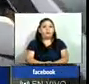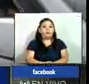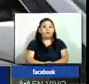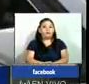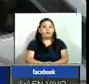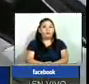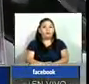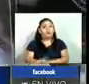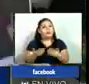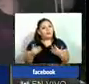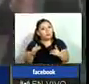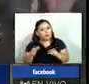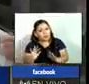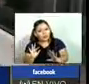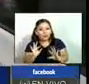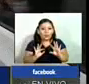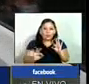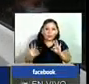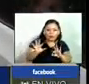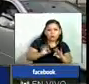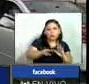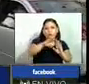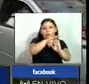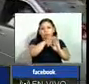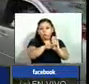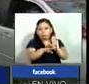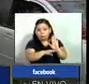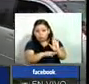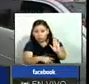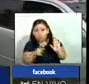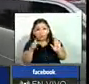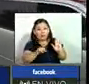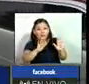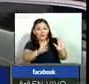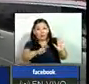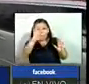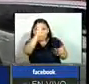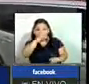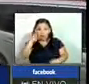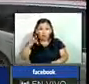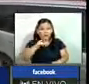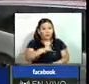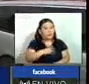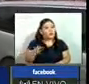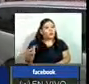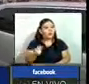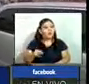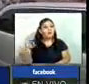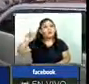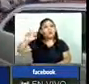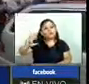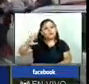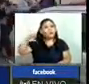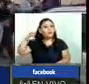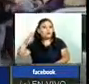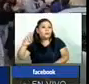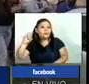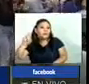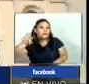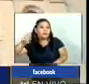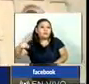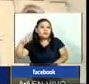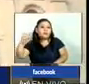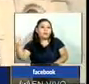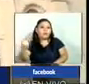A pesar de haber tomado algunas de las medidas más estrictas de la región Chile ha diagnosticado más de 301.000 casos de